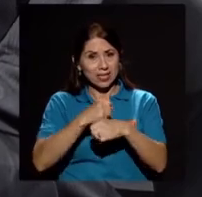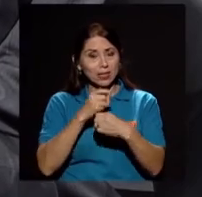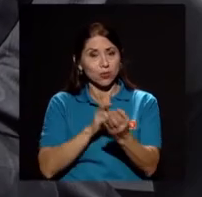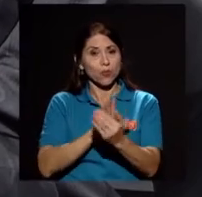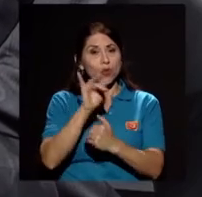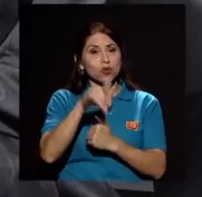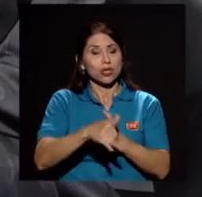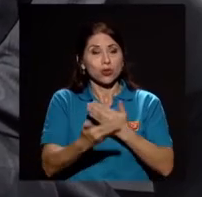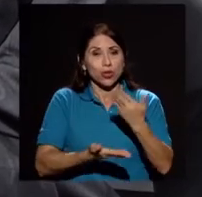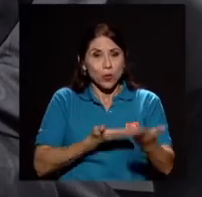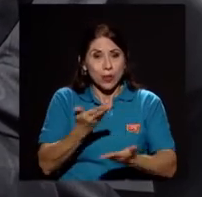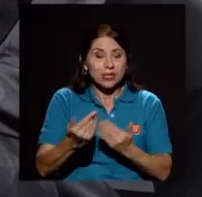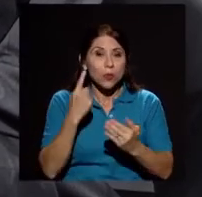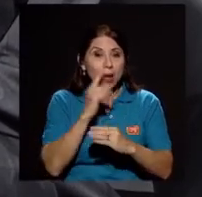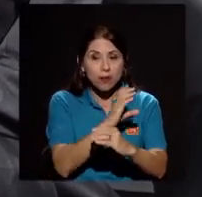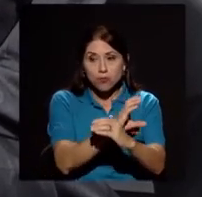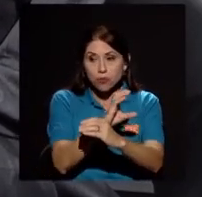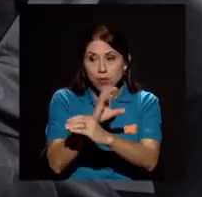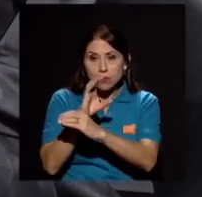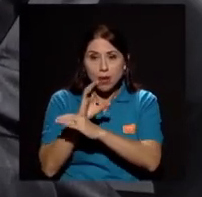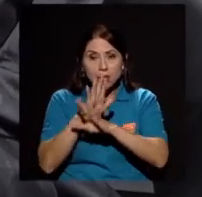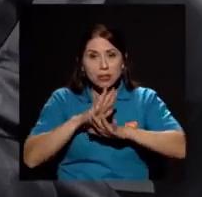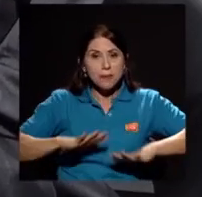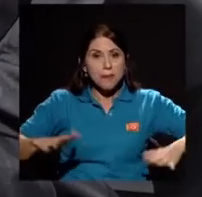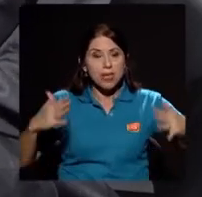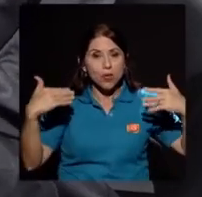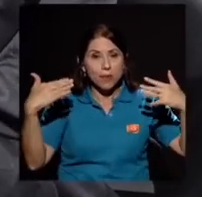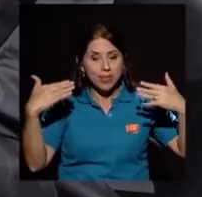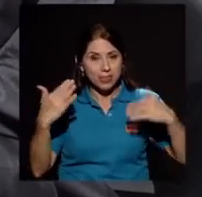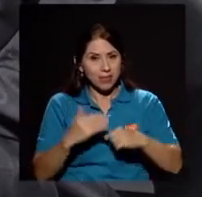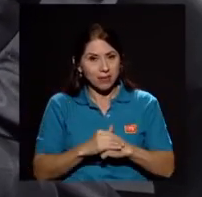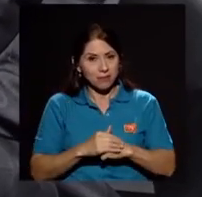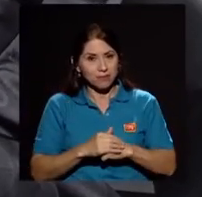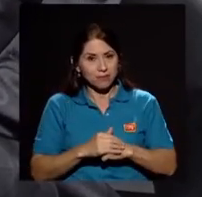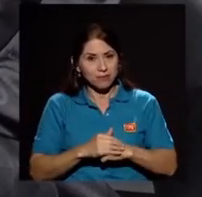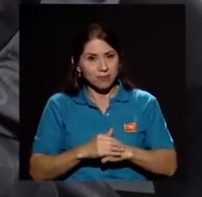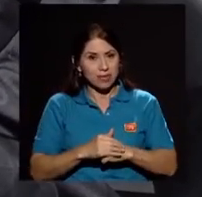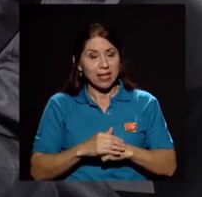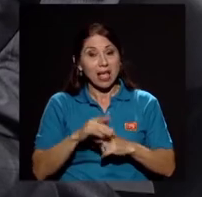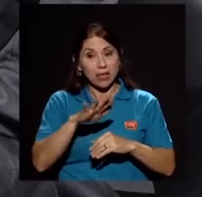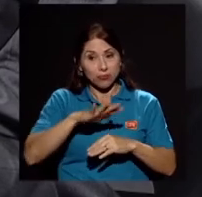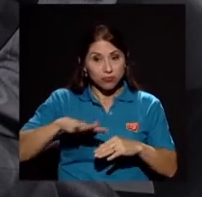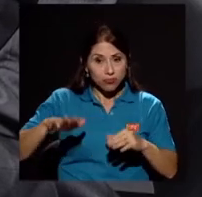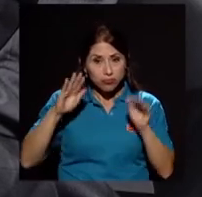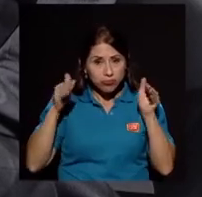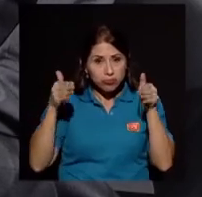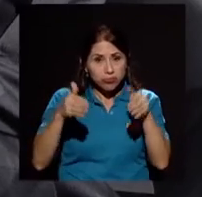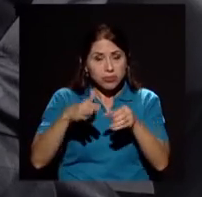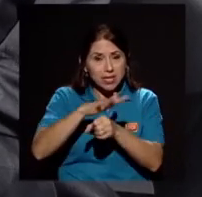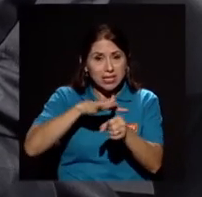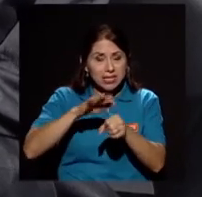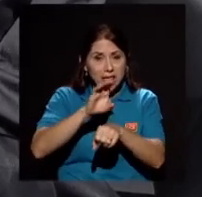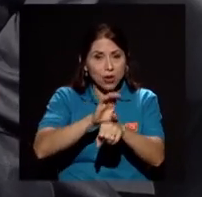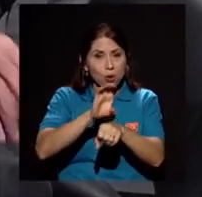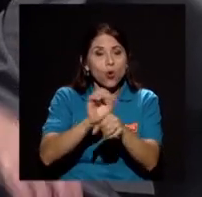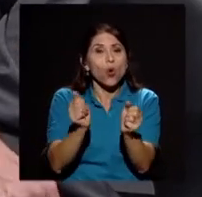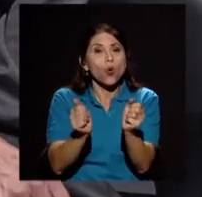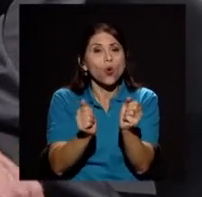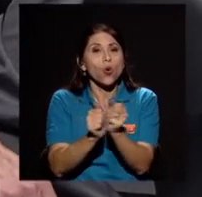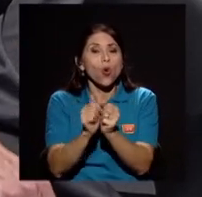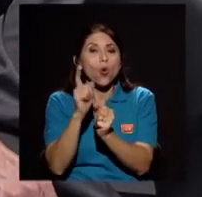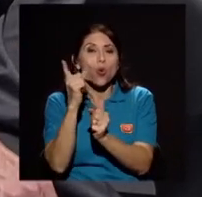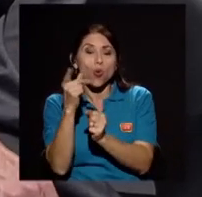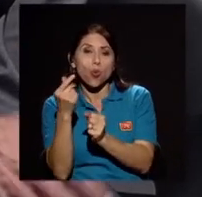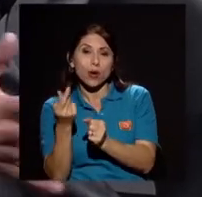cooperación para la preservación del medio ambiente a cerca del de la isla de coco con una subvención de más de